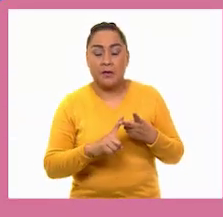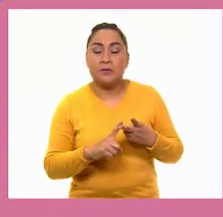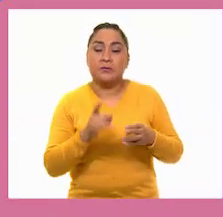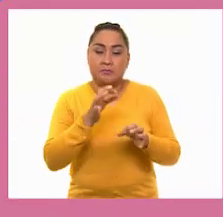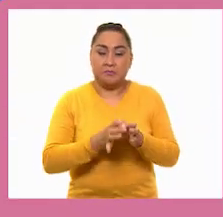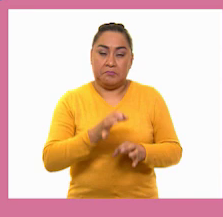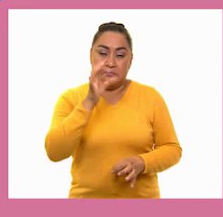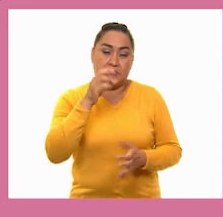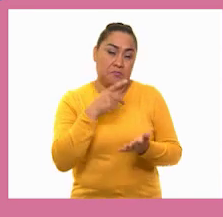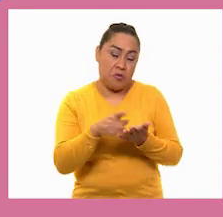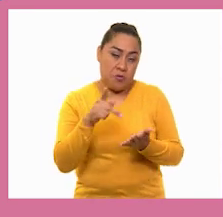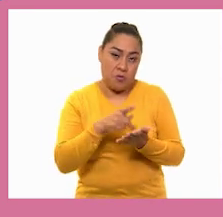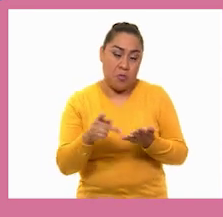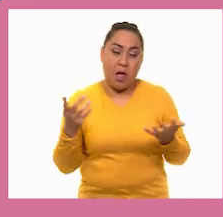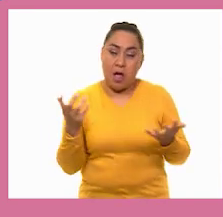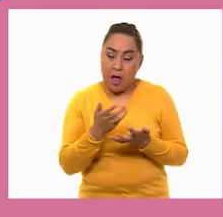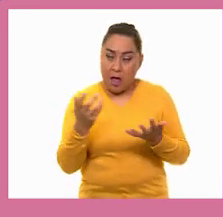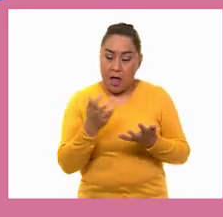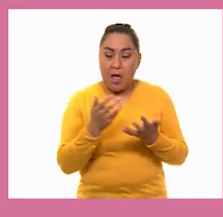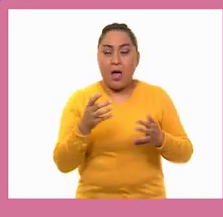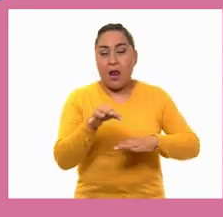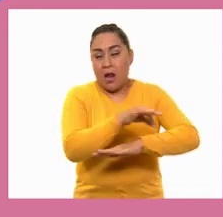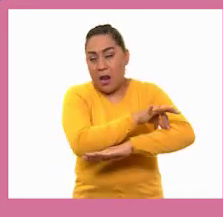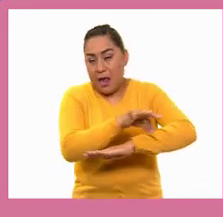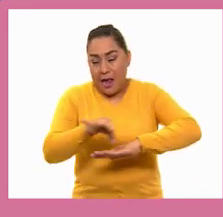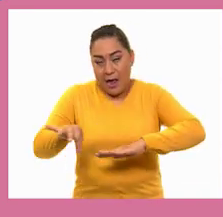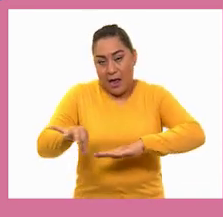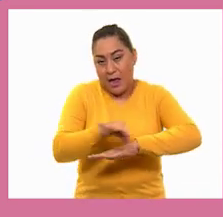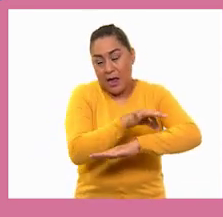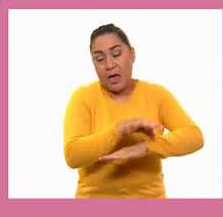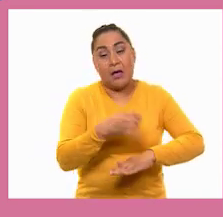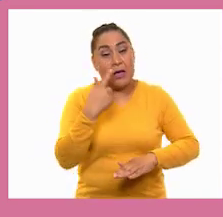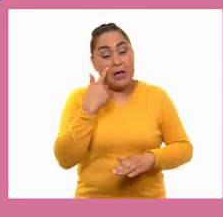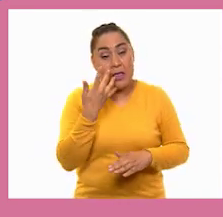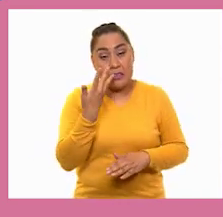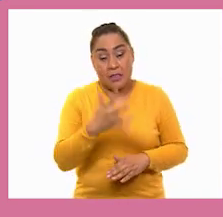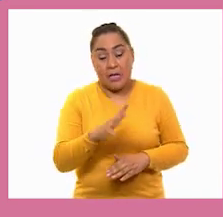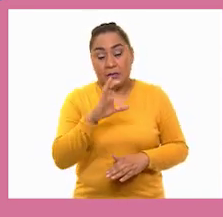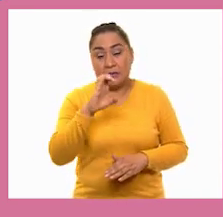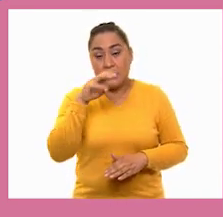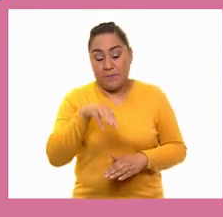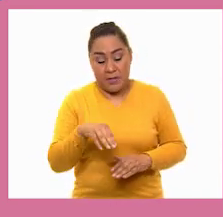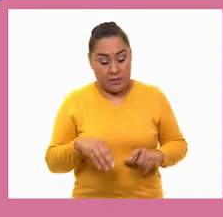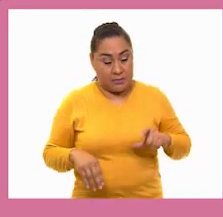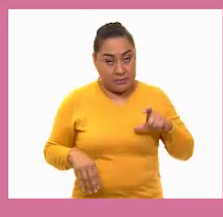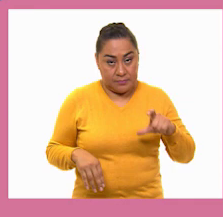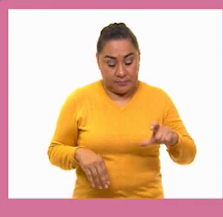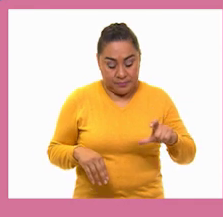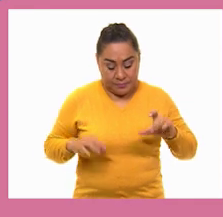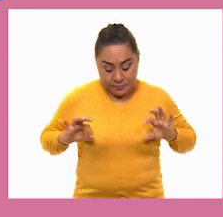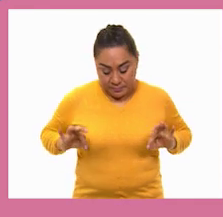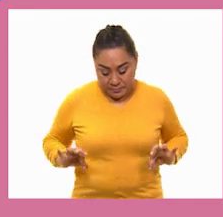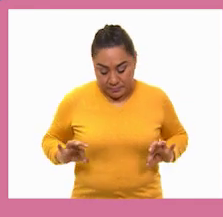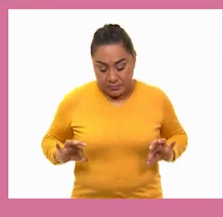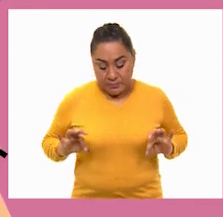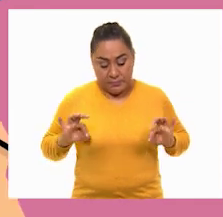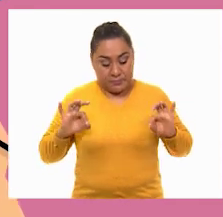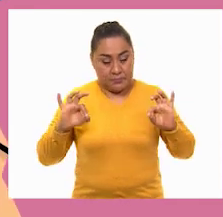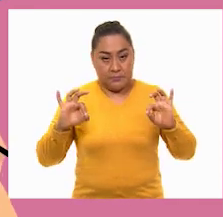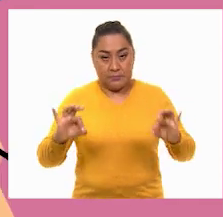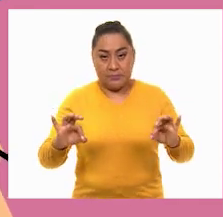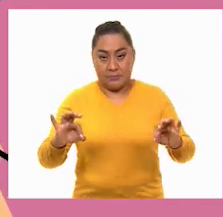el plumón o la pluma y con ayuda de la regla 10 centímetros de largo, partiendo de abajo hacia